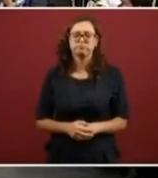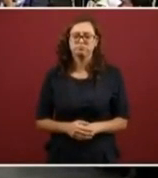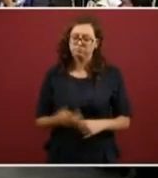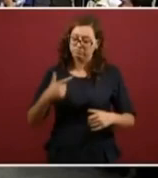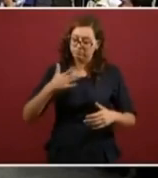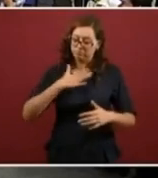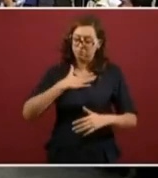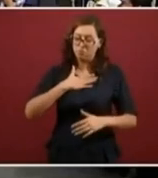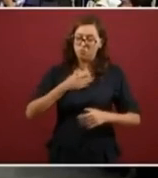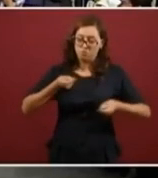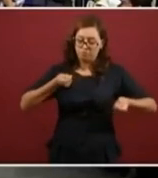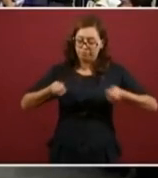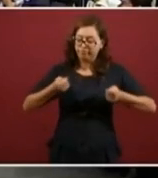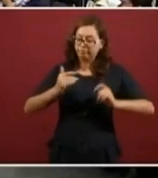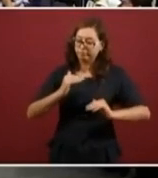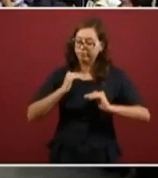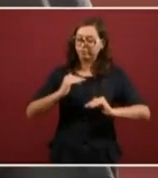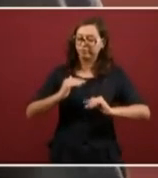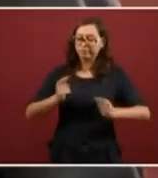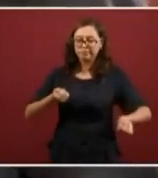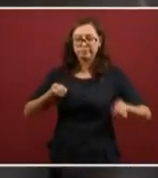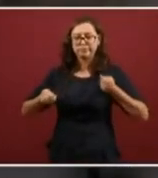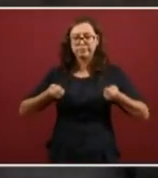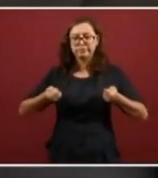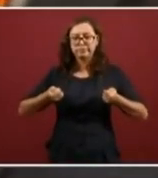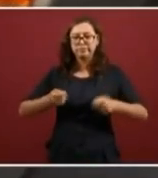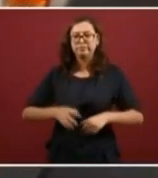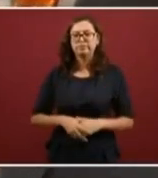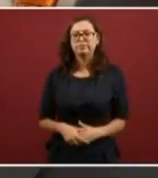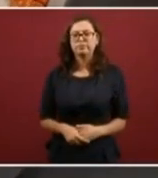autolimitarnos. Aunque tengamos